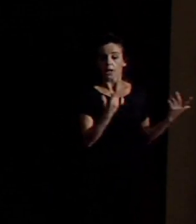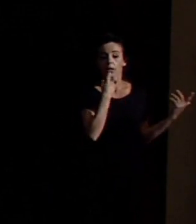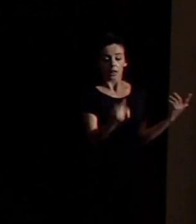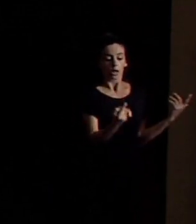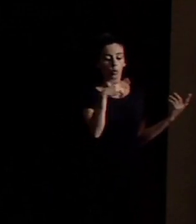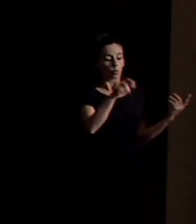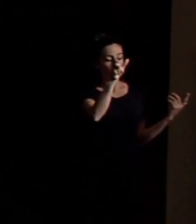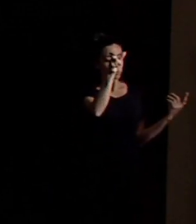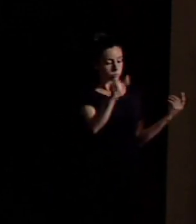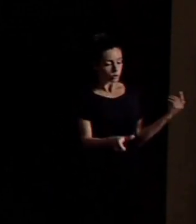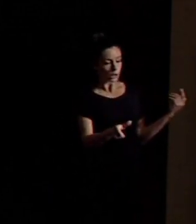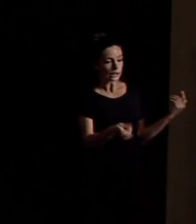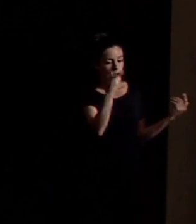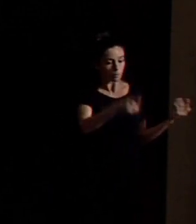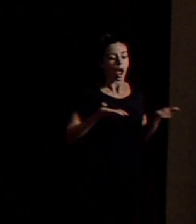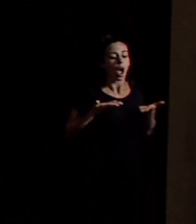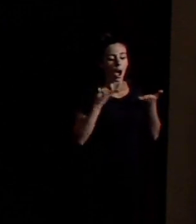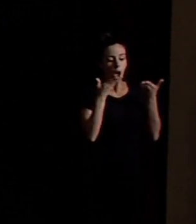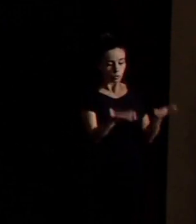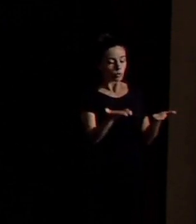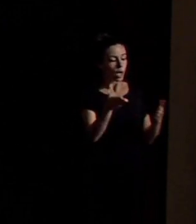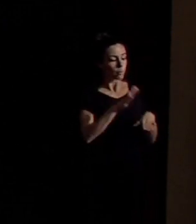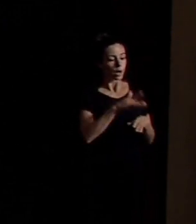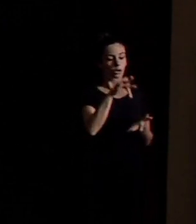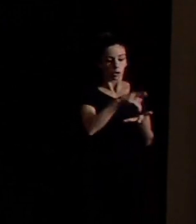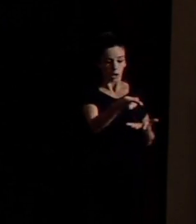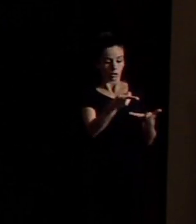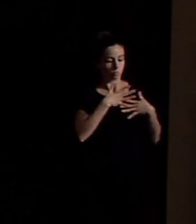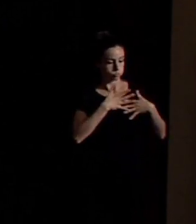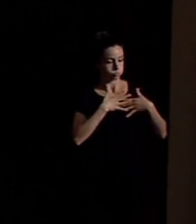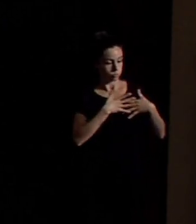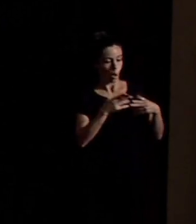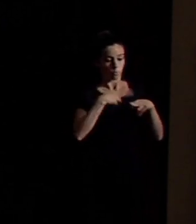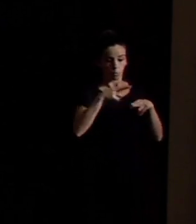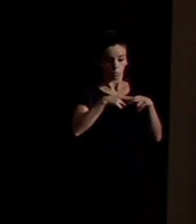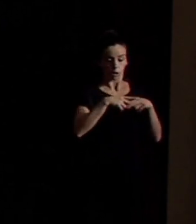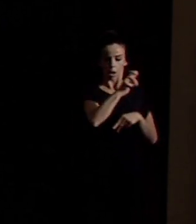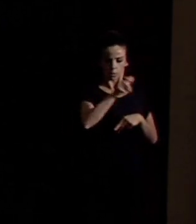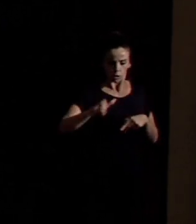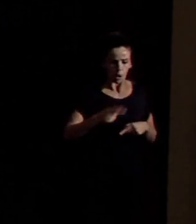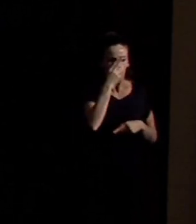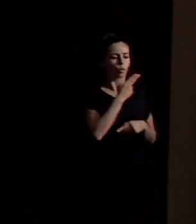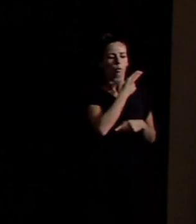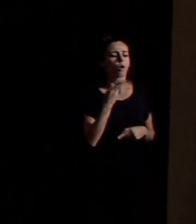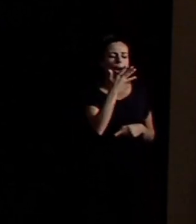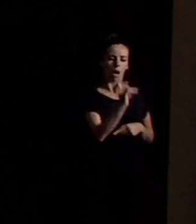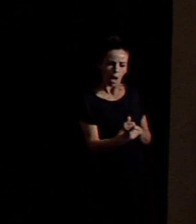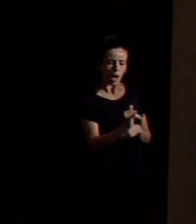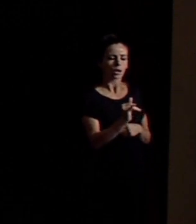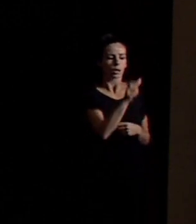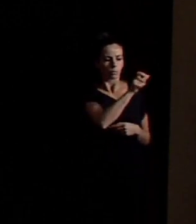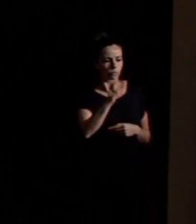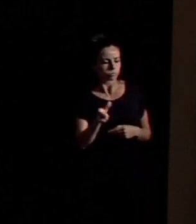deciros que un personal que también ha ayudado a que se tuviera esa voluntad política, un personal comprometido, un personal